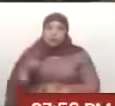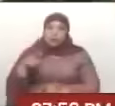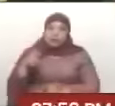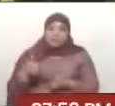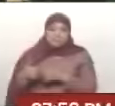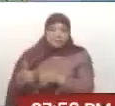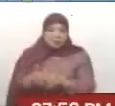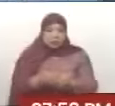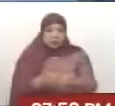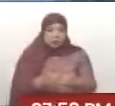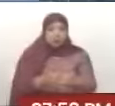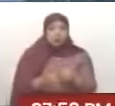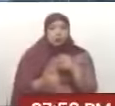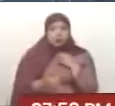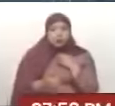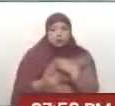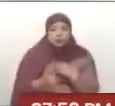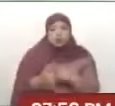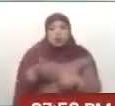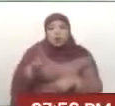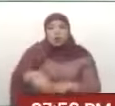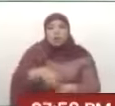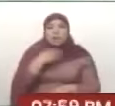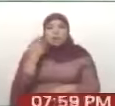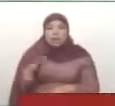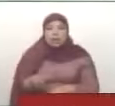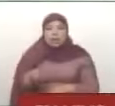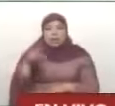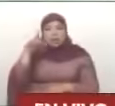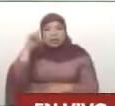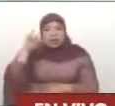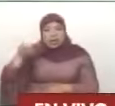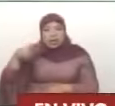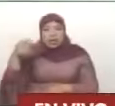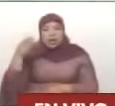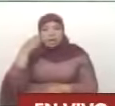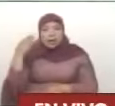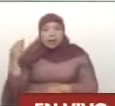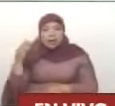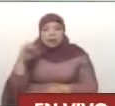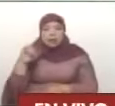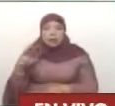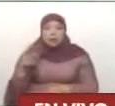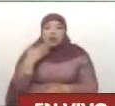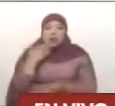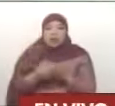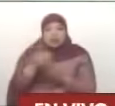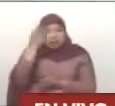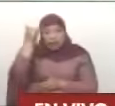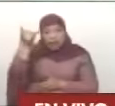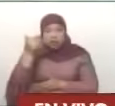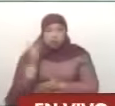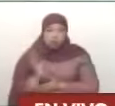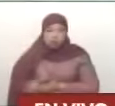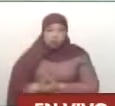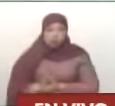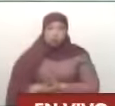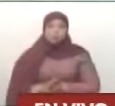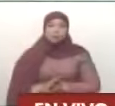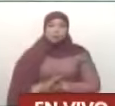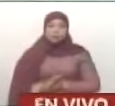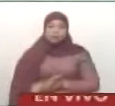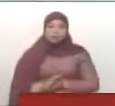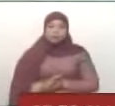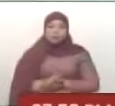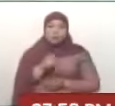Perseguido. Derrotado. Casi lo matan en Jamaica. Se salvó gracias a Dios. Porque